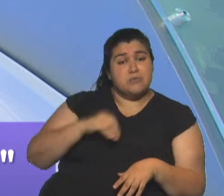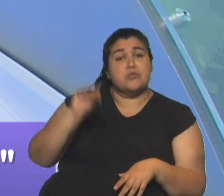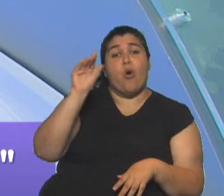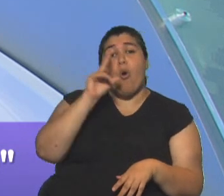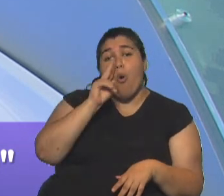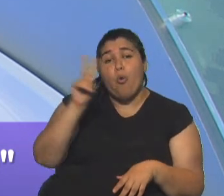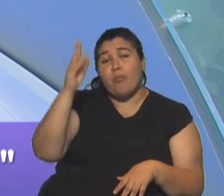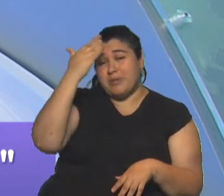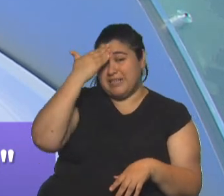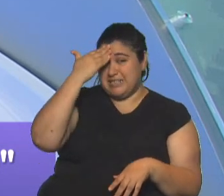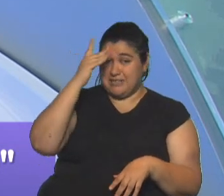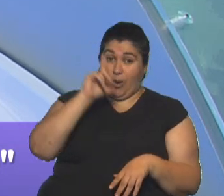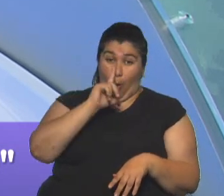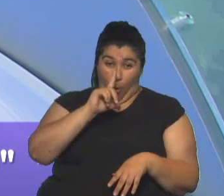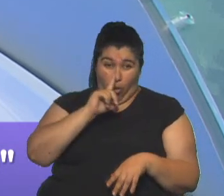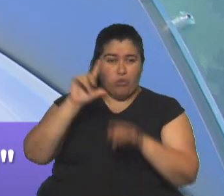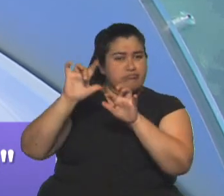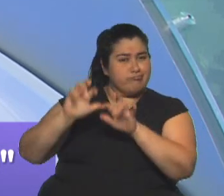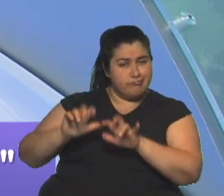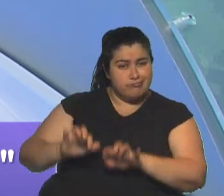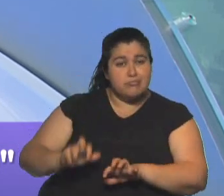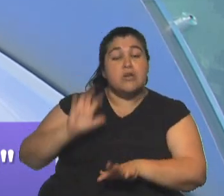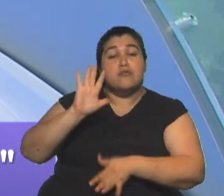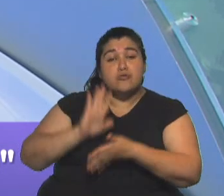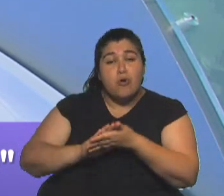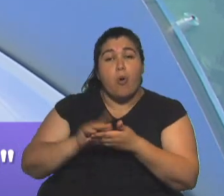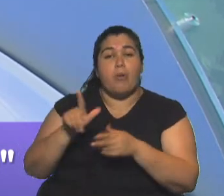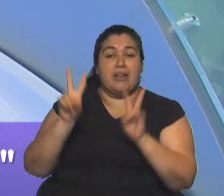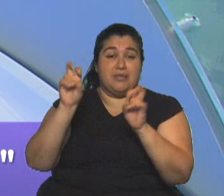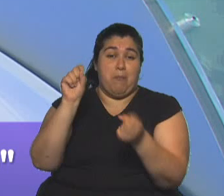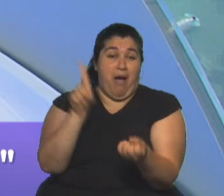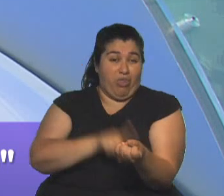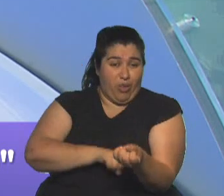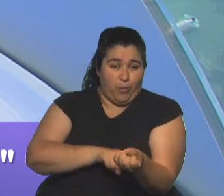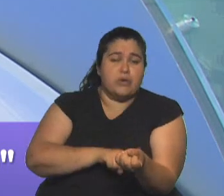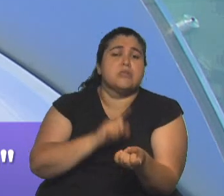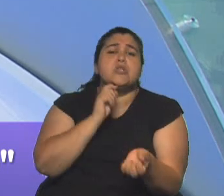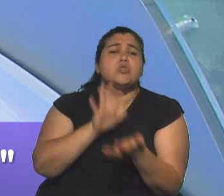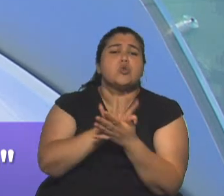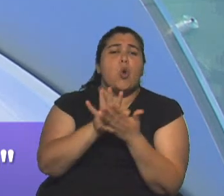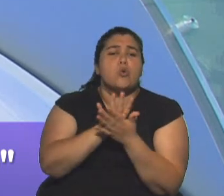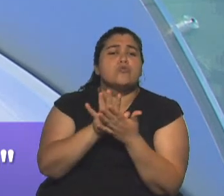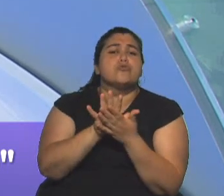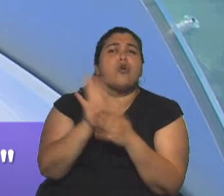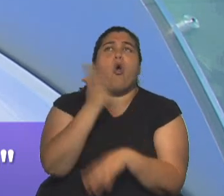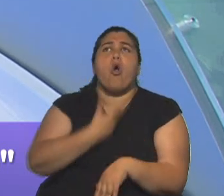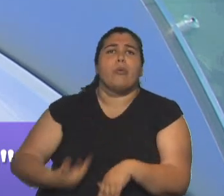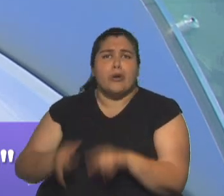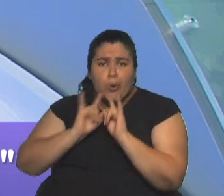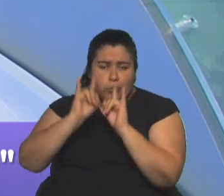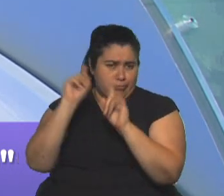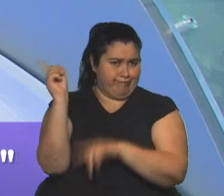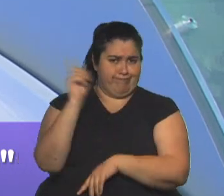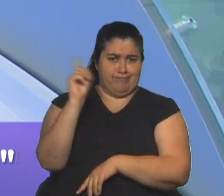de 2015, respecto precisamente a la diabetes. La solución nunca la tiene el Estado. Hay que dejar